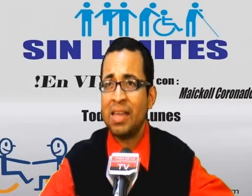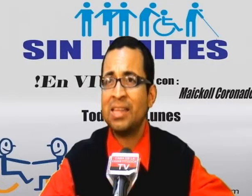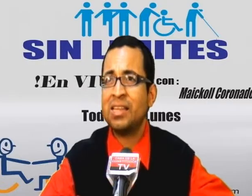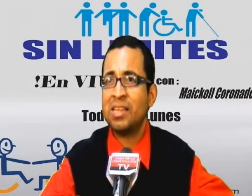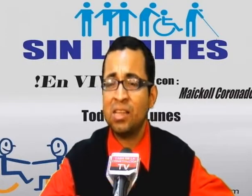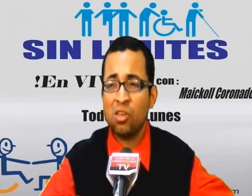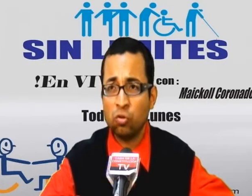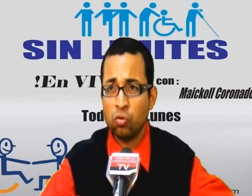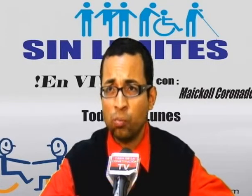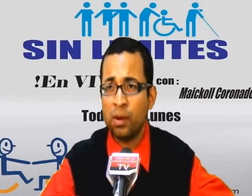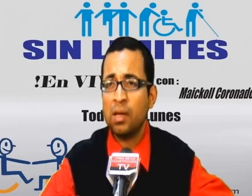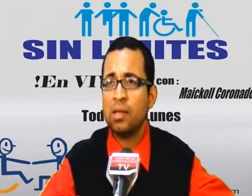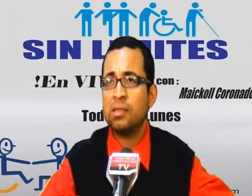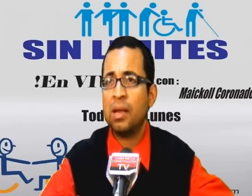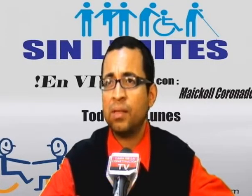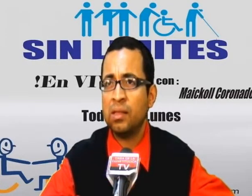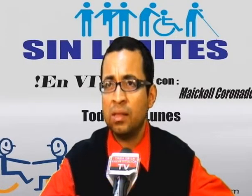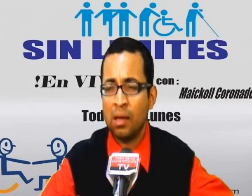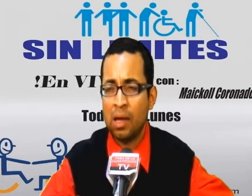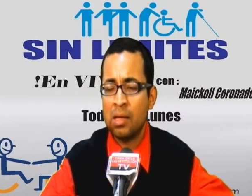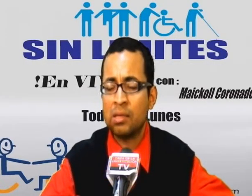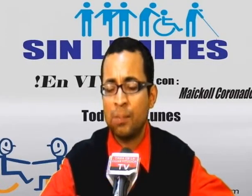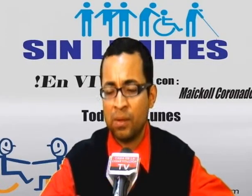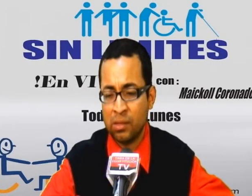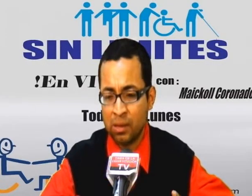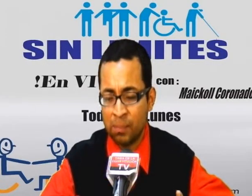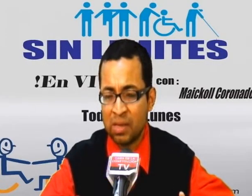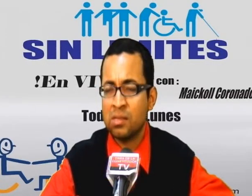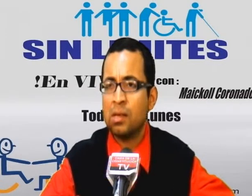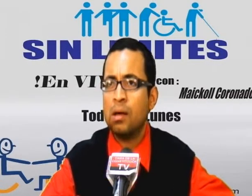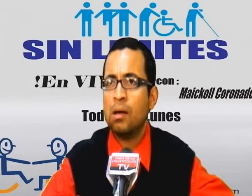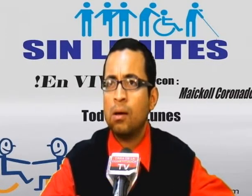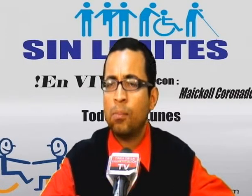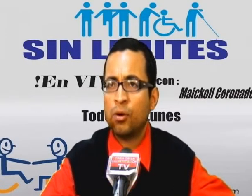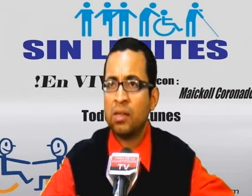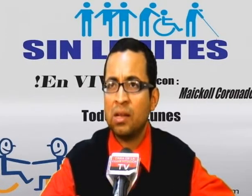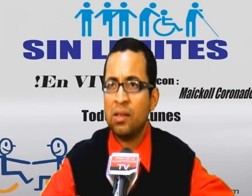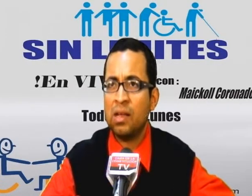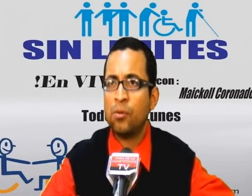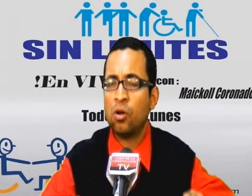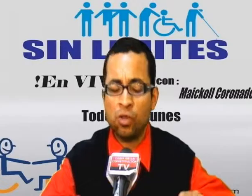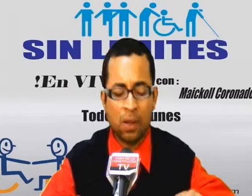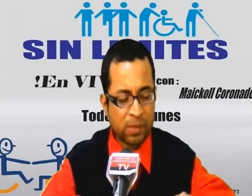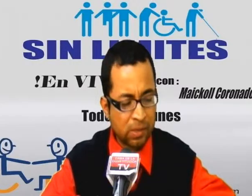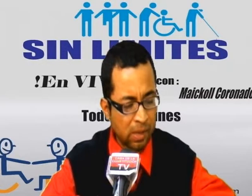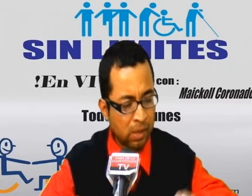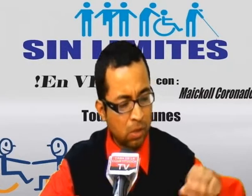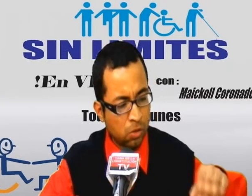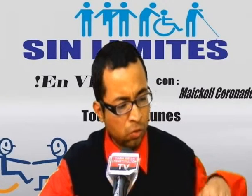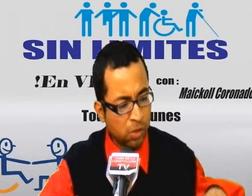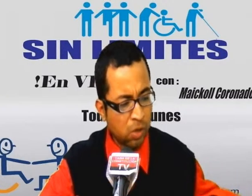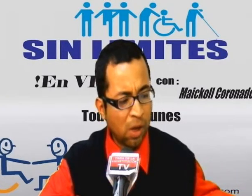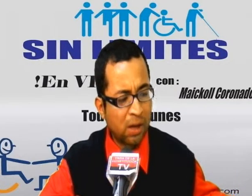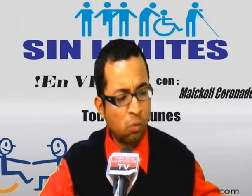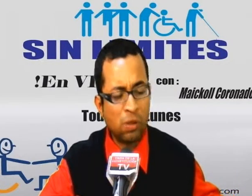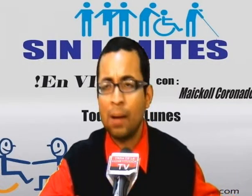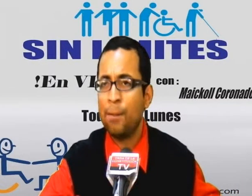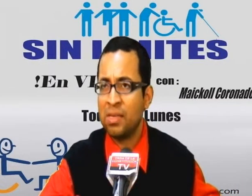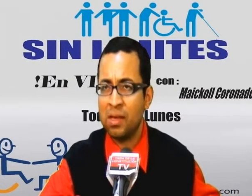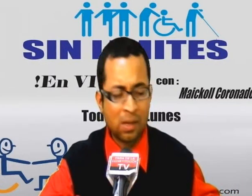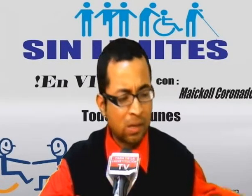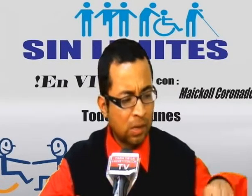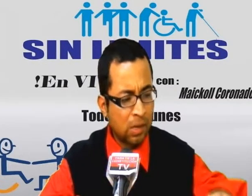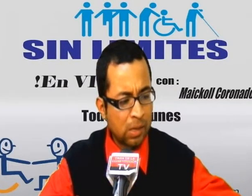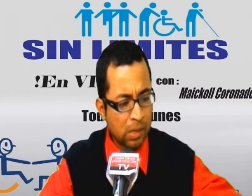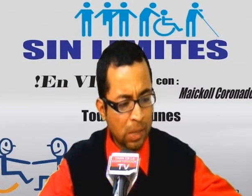el día 16 de octubre del presente mes, porque es el día de la persona con discapacidad, donde hicieron una